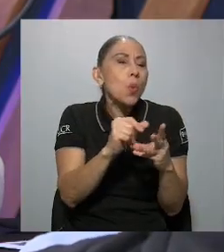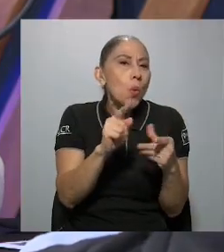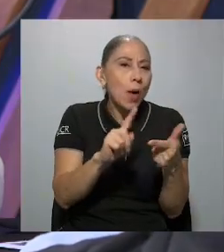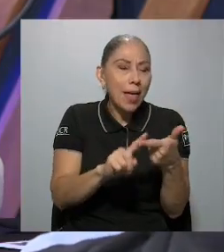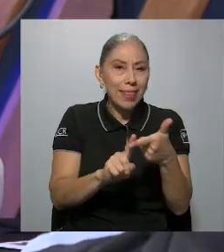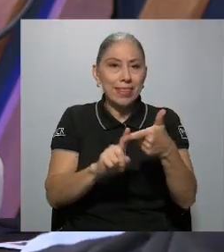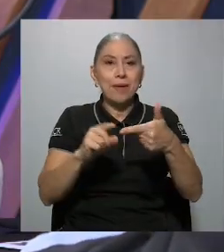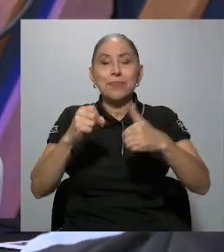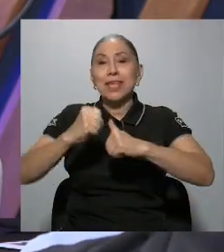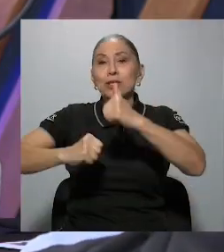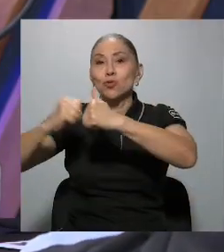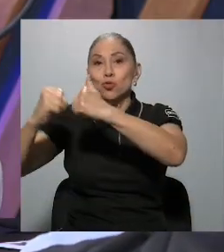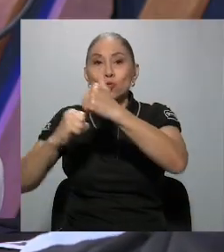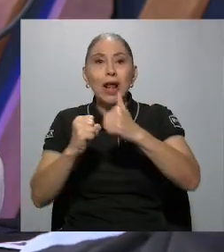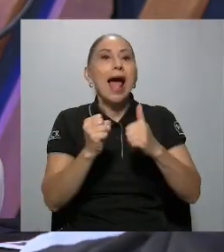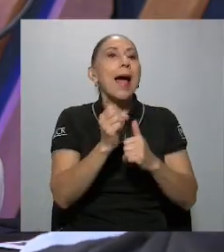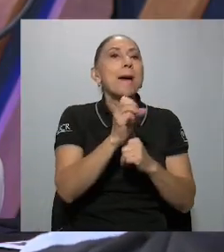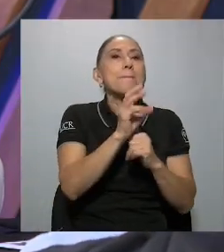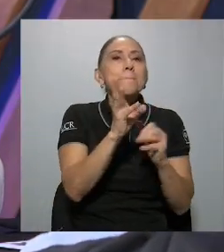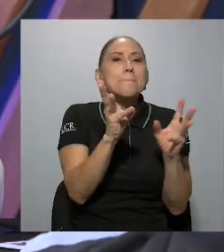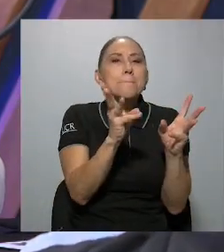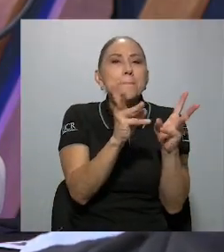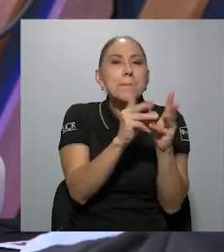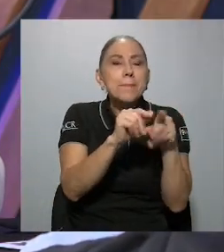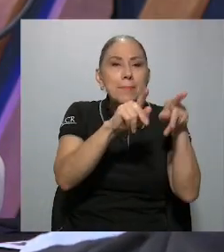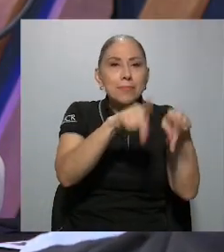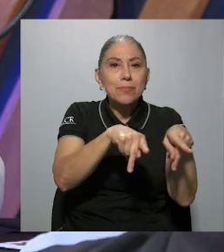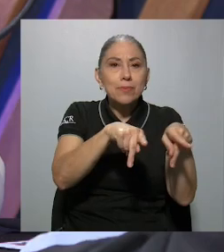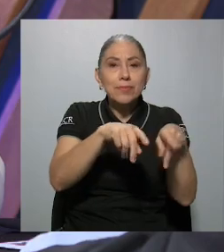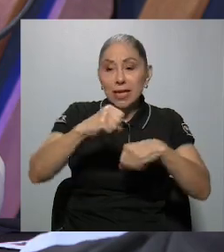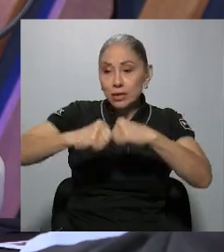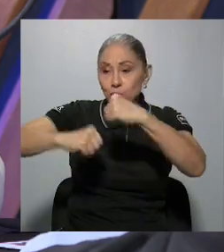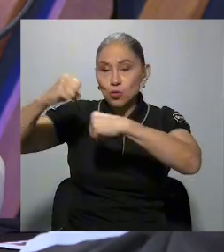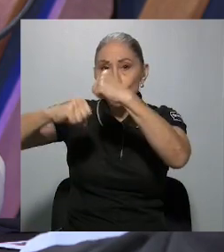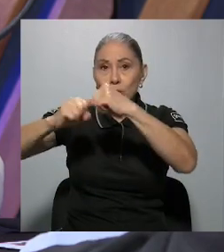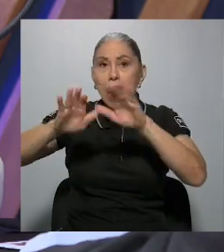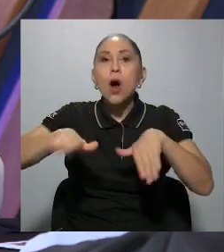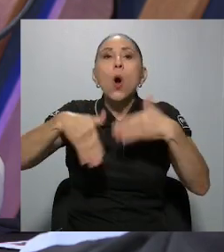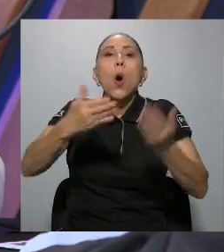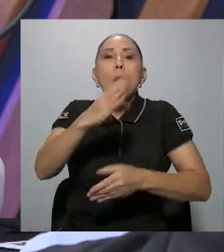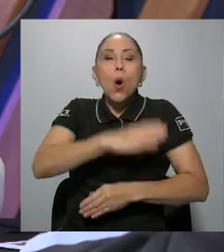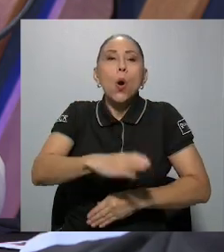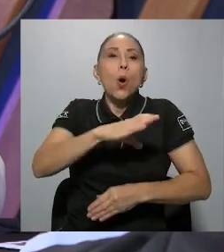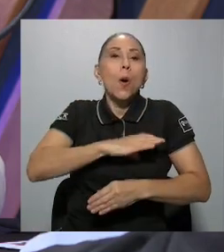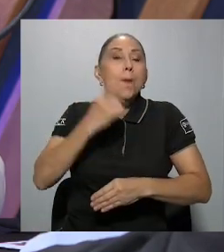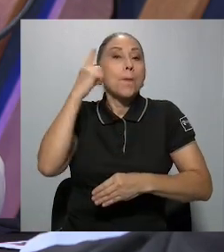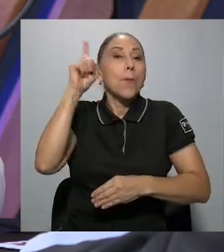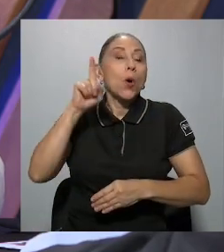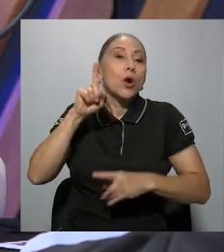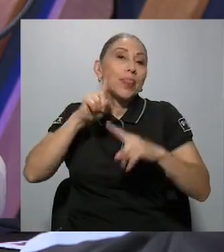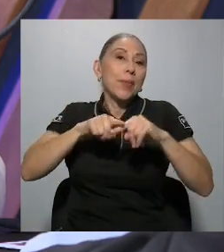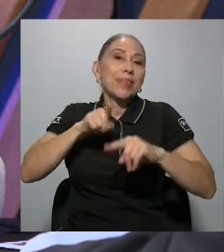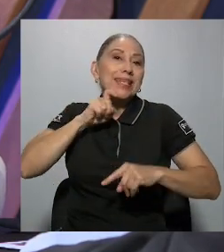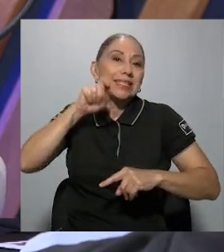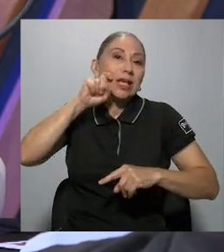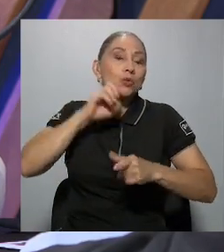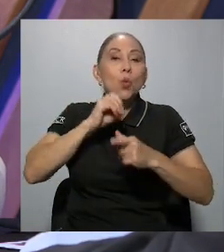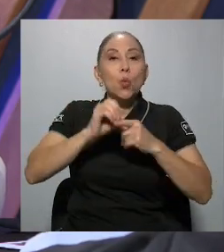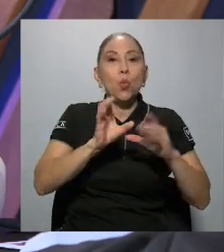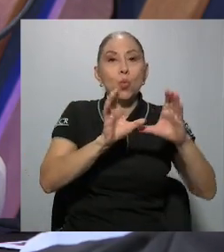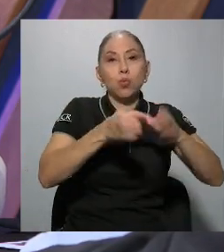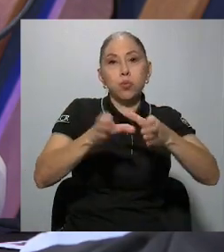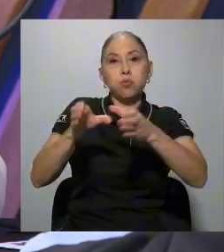de la población. Magnitud, cuántas personas, y estructura, cómo se comportan por sexo y por grupos